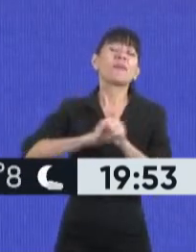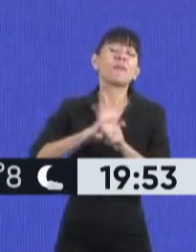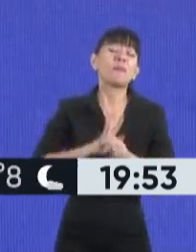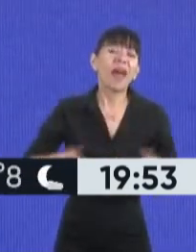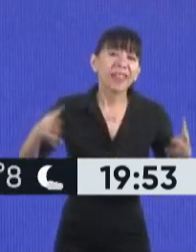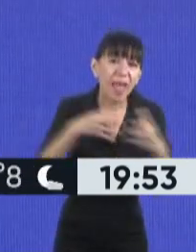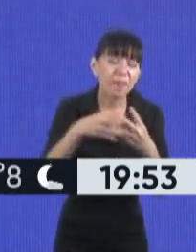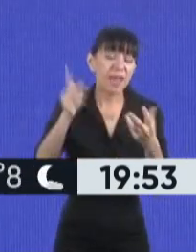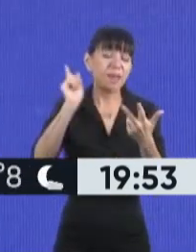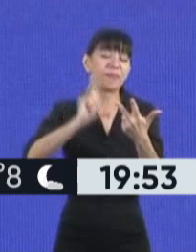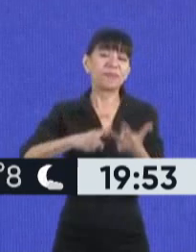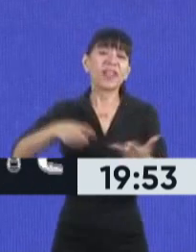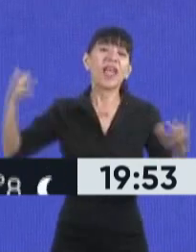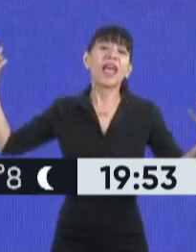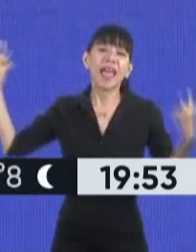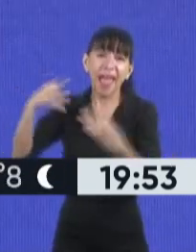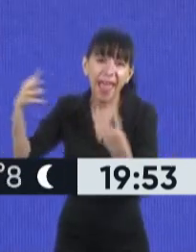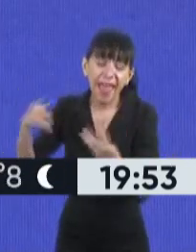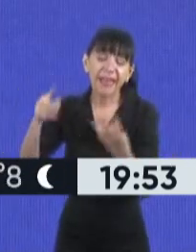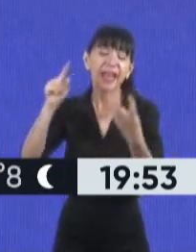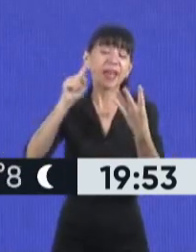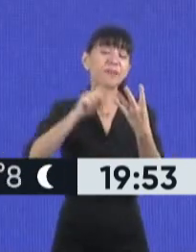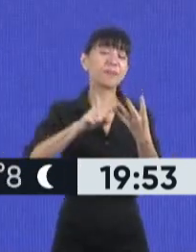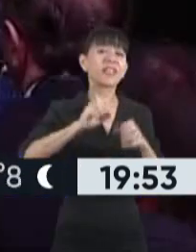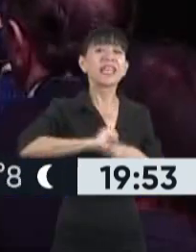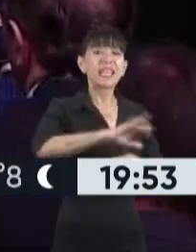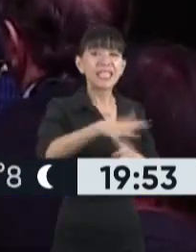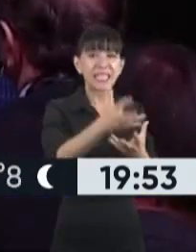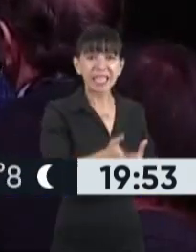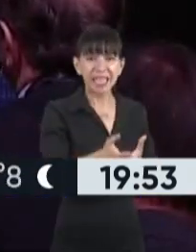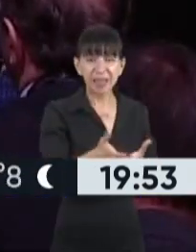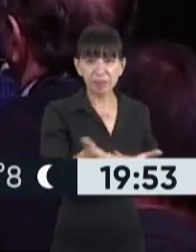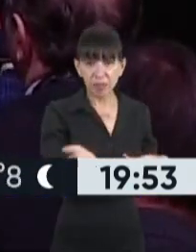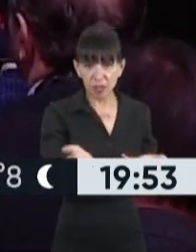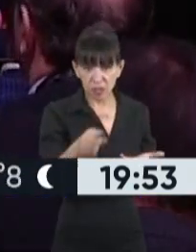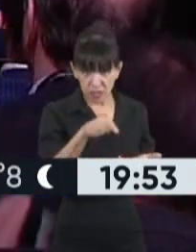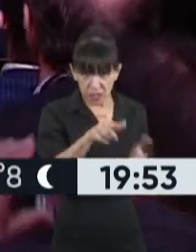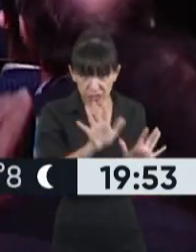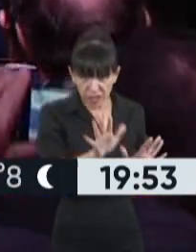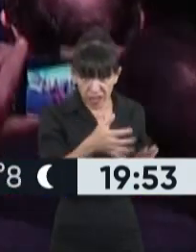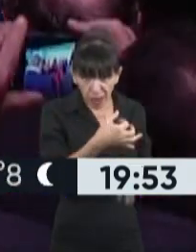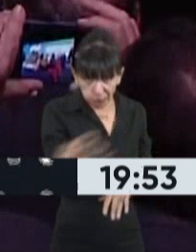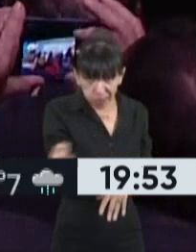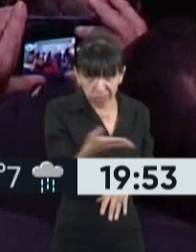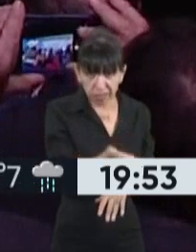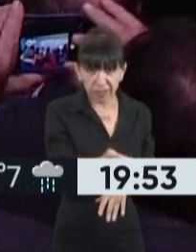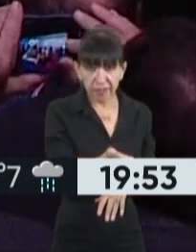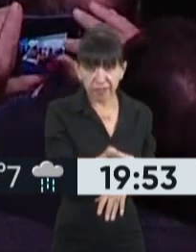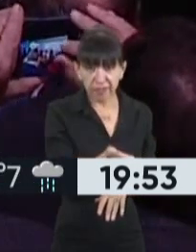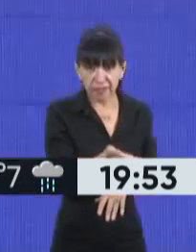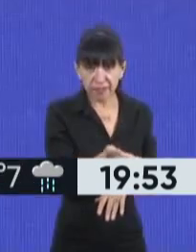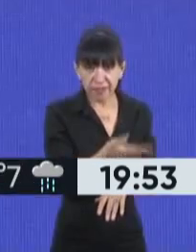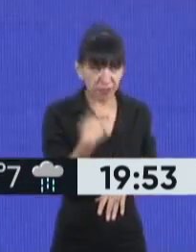la guerra, la sequía. La verdad que todo eso pasó, ¿eh? Y la verdad que todo eso